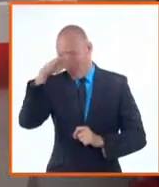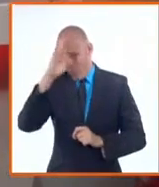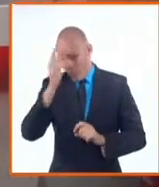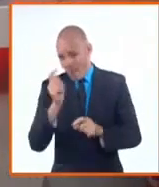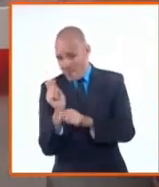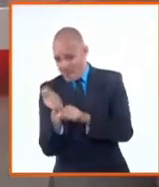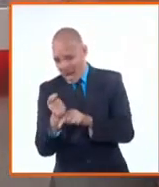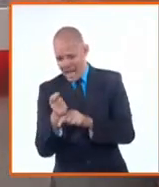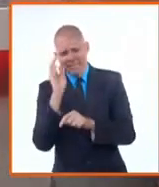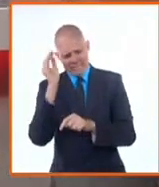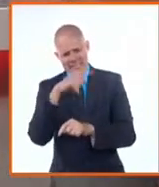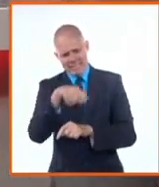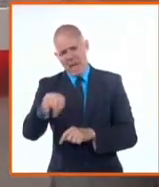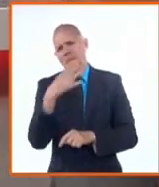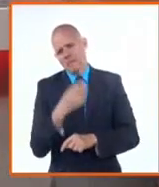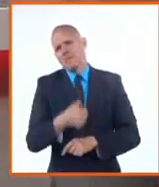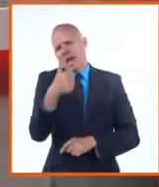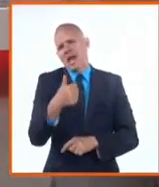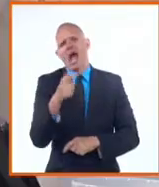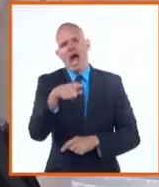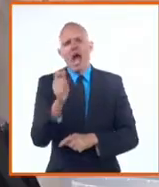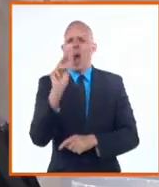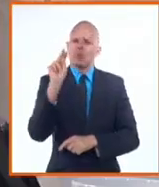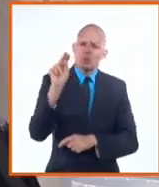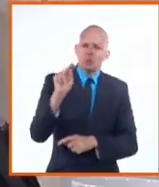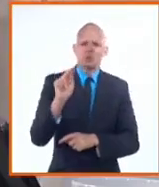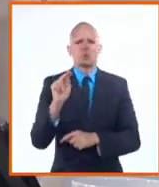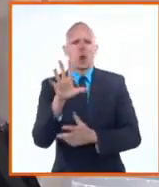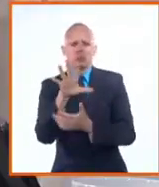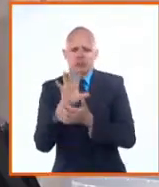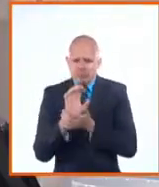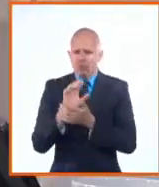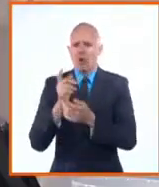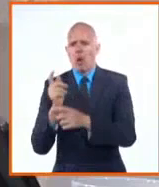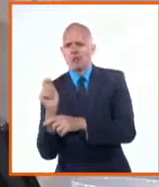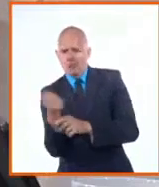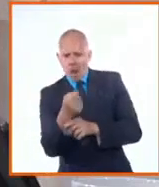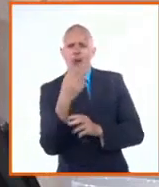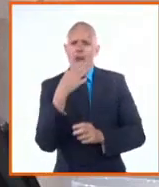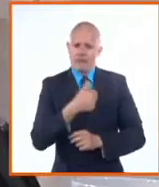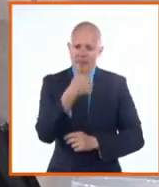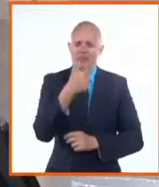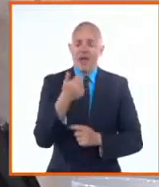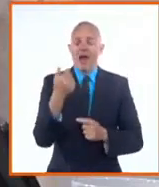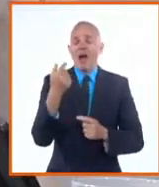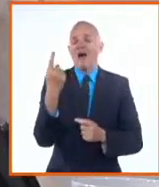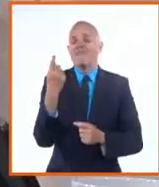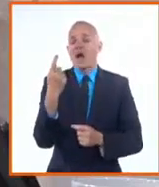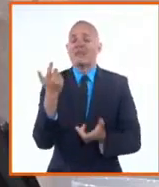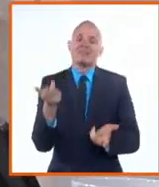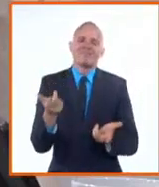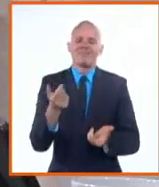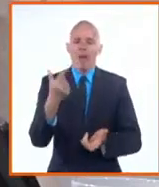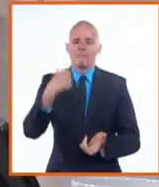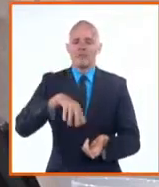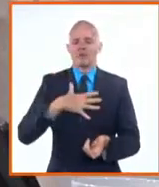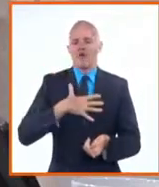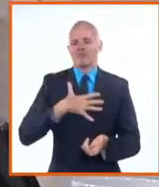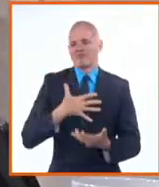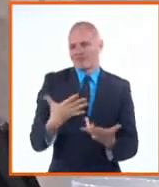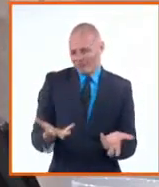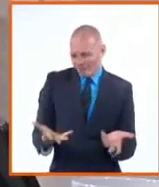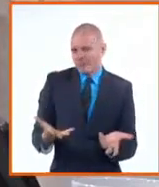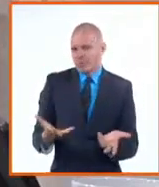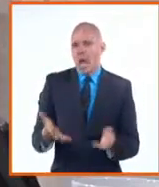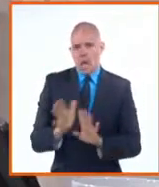eso no teníamos duda luego nos dimos también a la tarea de ir seleccionando aquellos atletas también como dijimos el mismo primer